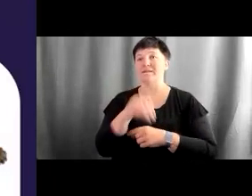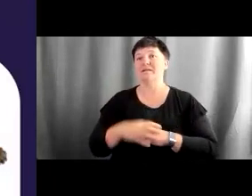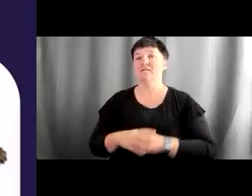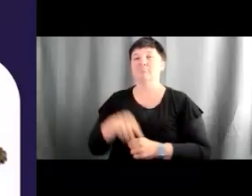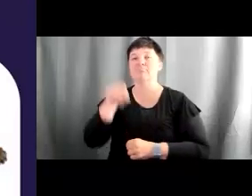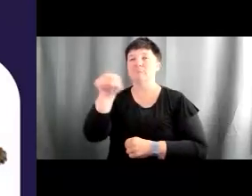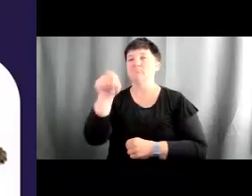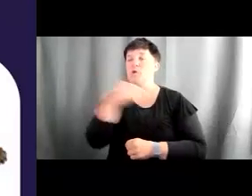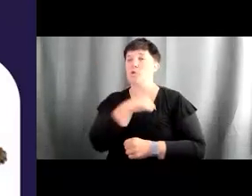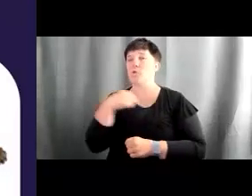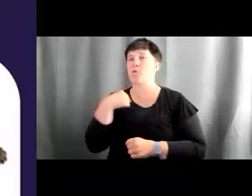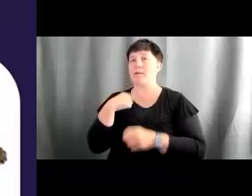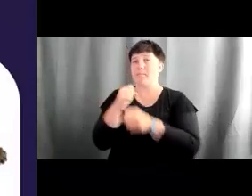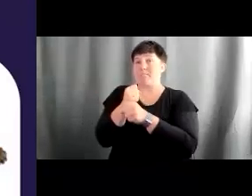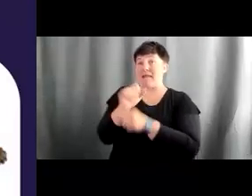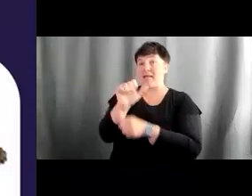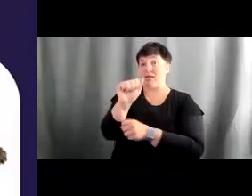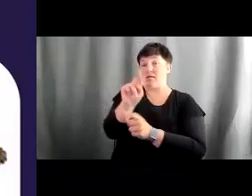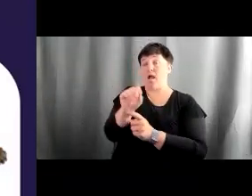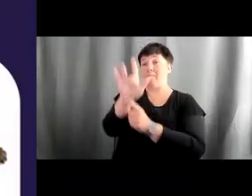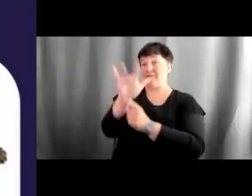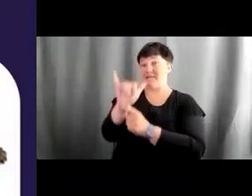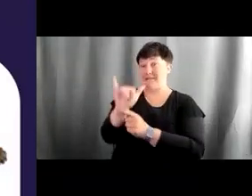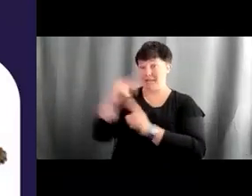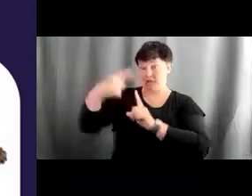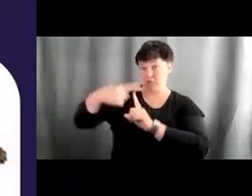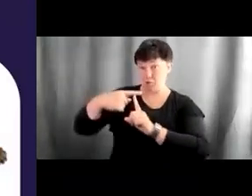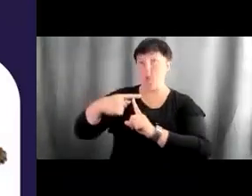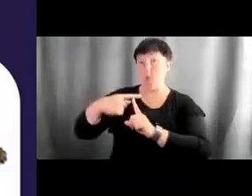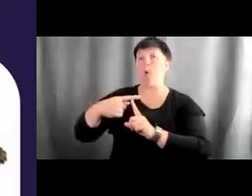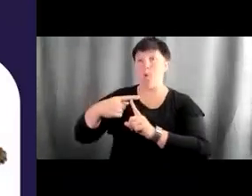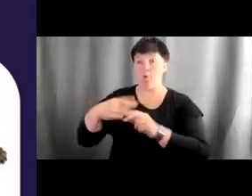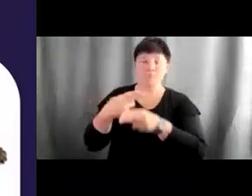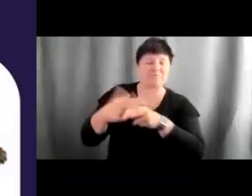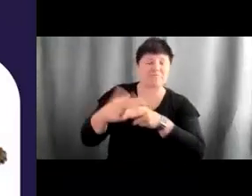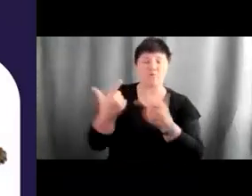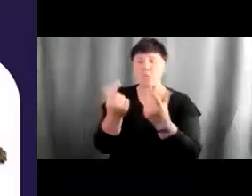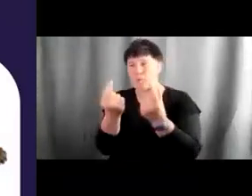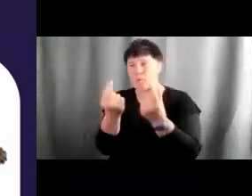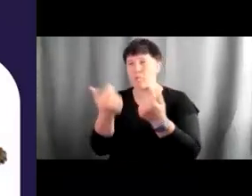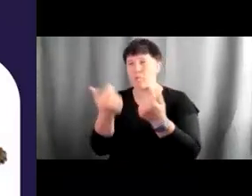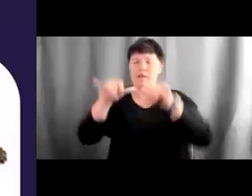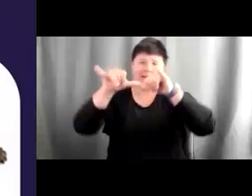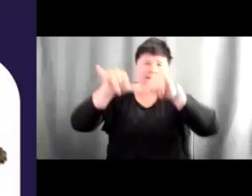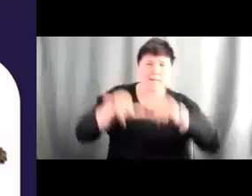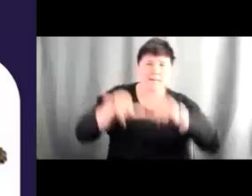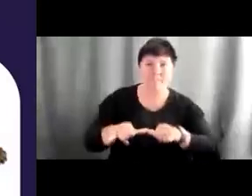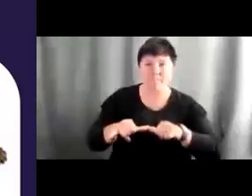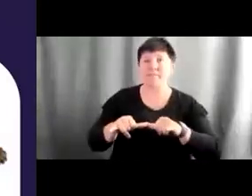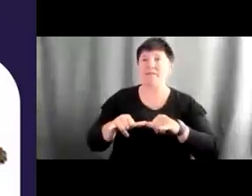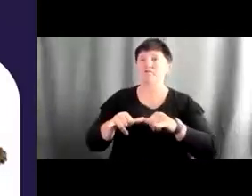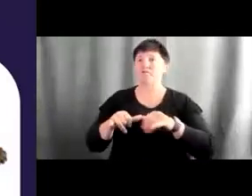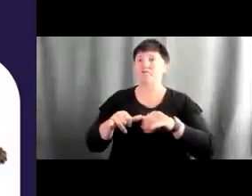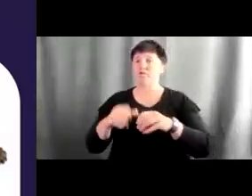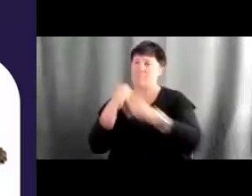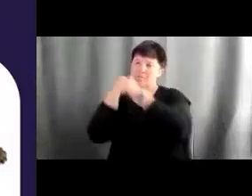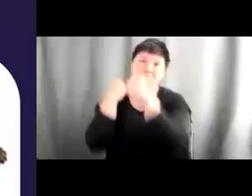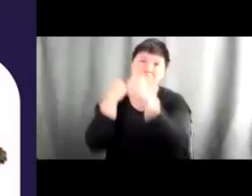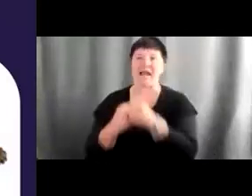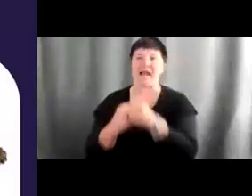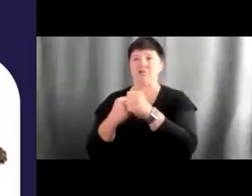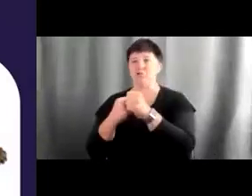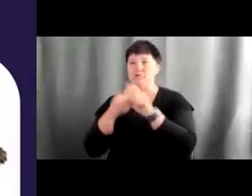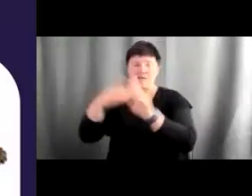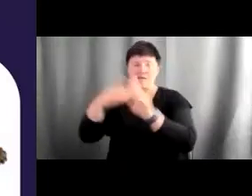de anomalía, brevemente lo que estamos haciendo es que estamos intentando otra vez medir la magnitud y la dirección de la diferencia, de lo que es